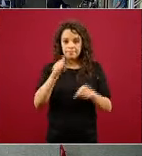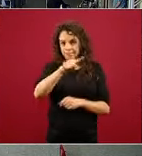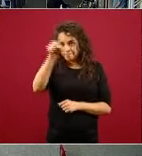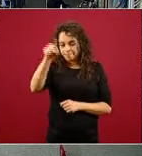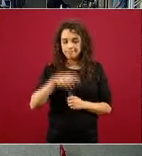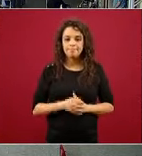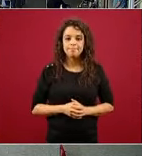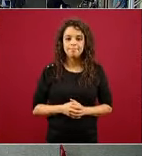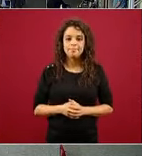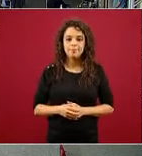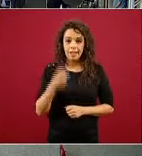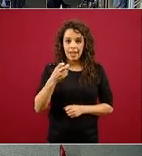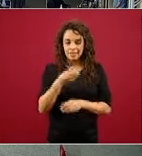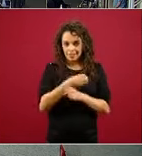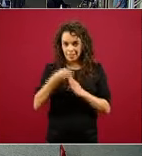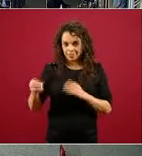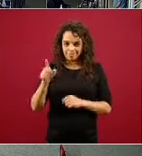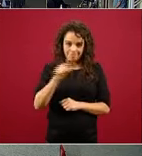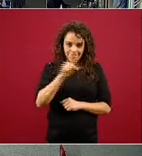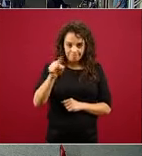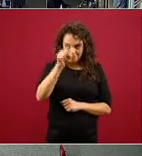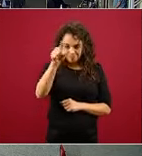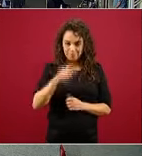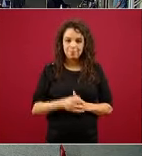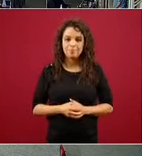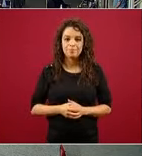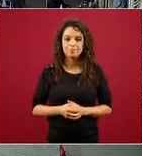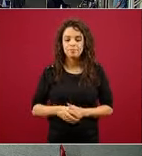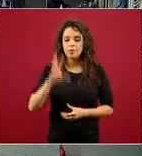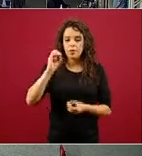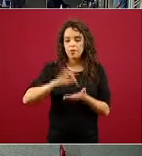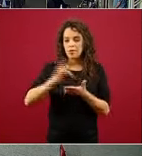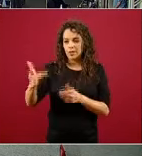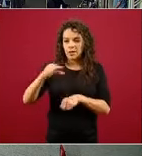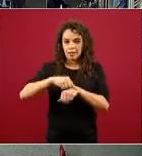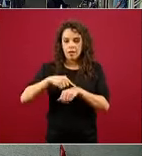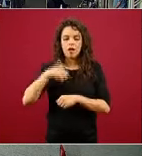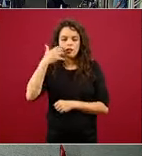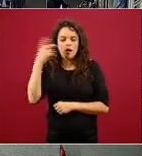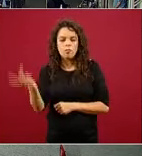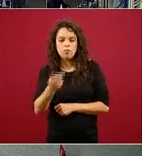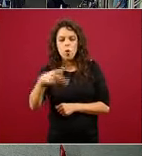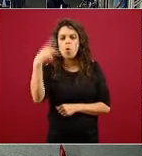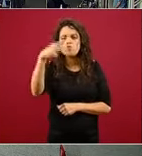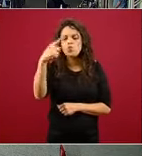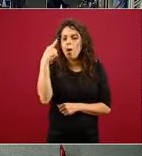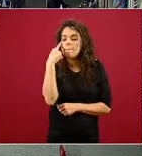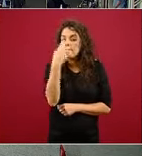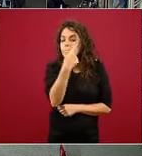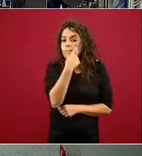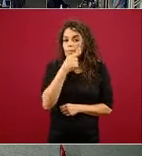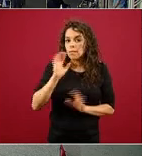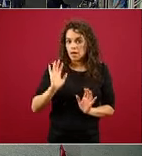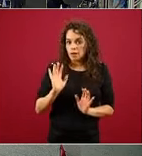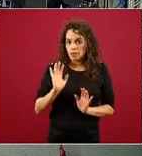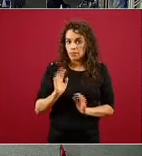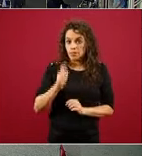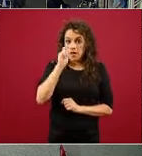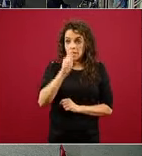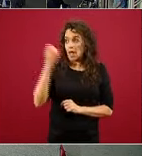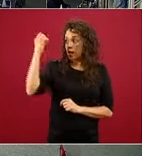y vamos en ese orden. Gracias, doctor. Preguntarle, desde su punto de vista y a la luz de los